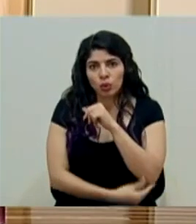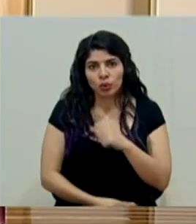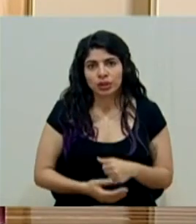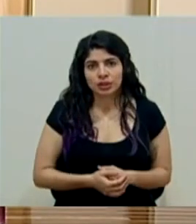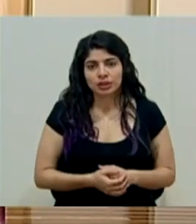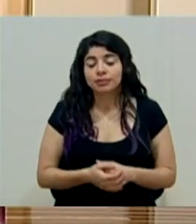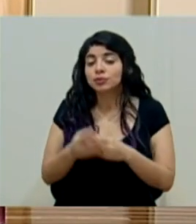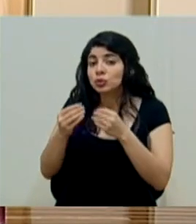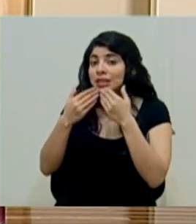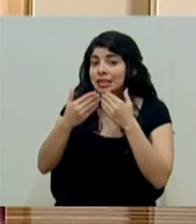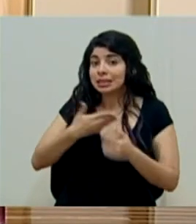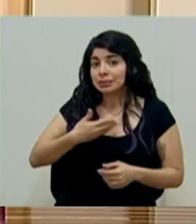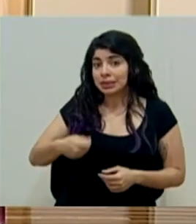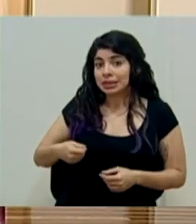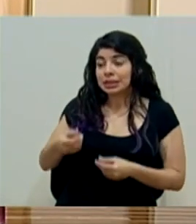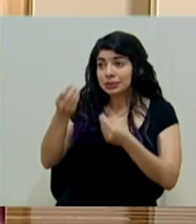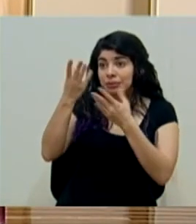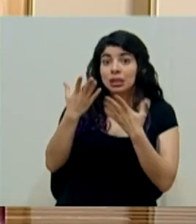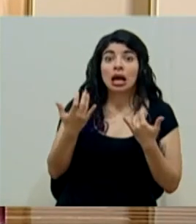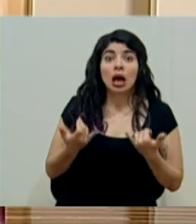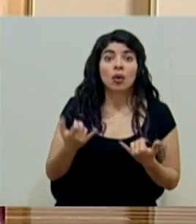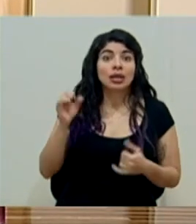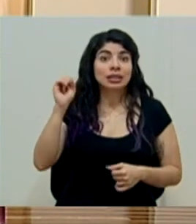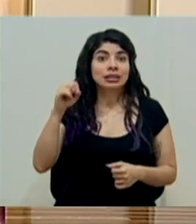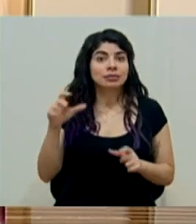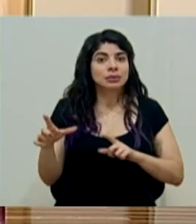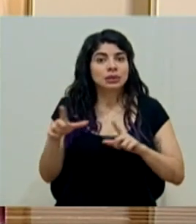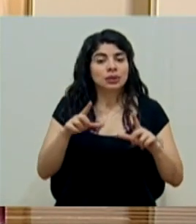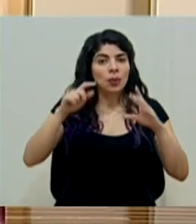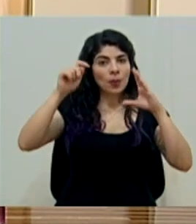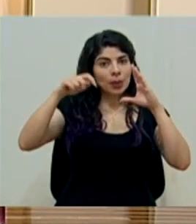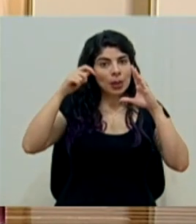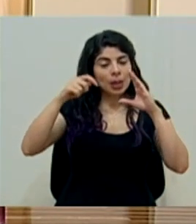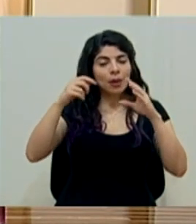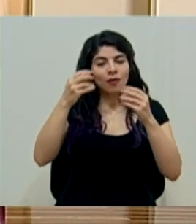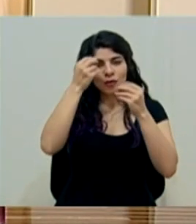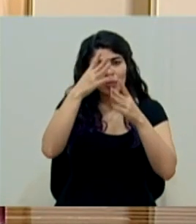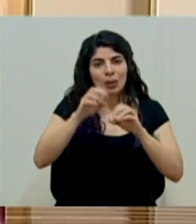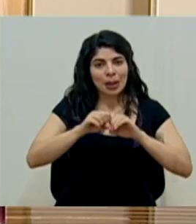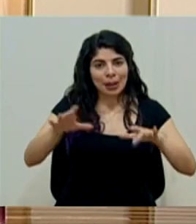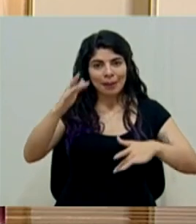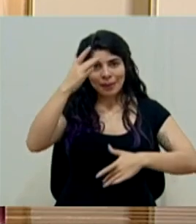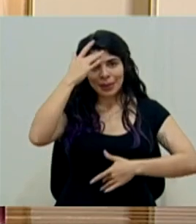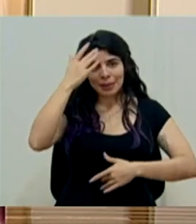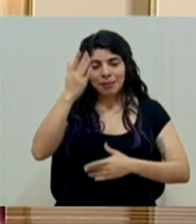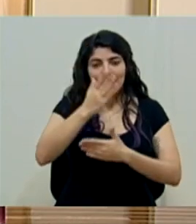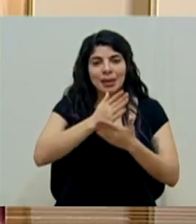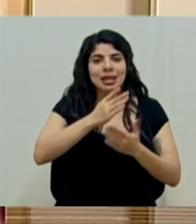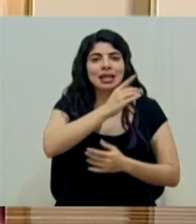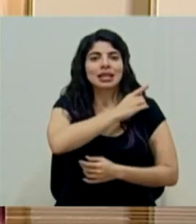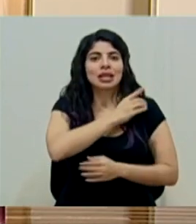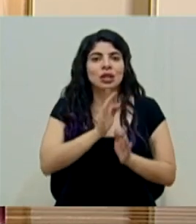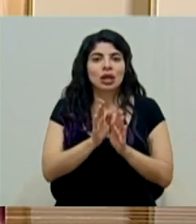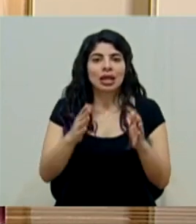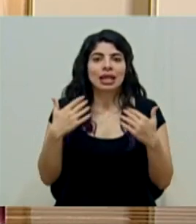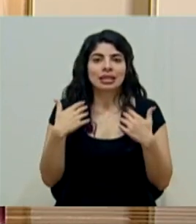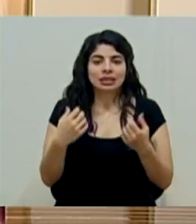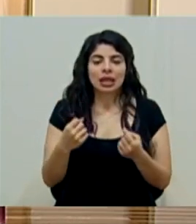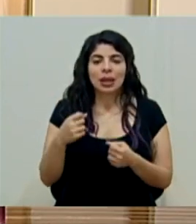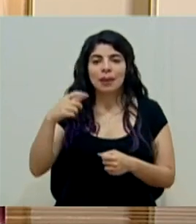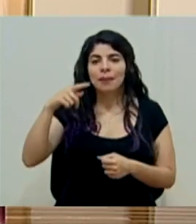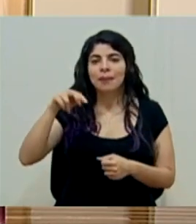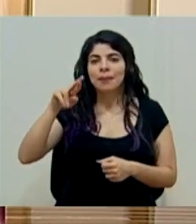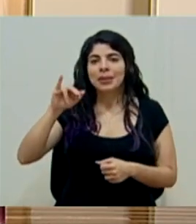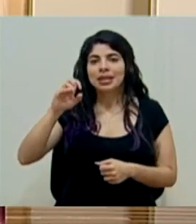Muchas gracias, señor presidente. Nos informan que ahora sí contamos con el video del reporte epidemiológico ofrecido por la directora general de salud,